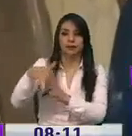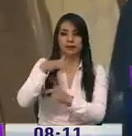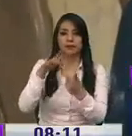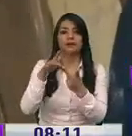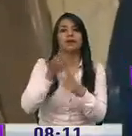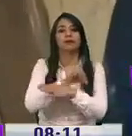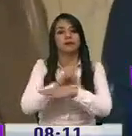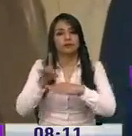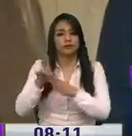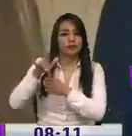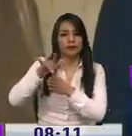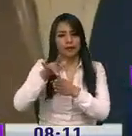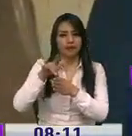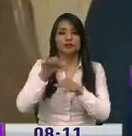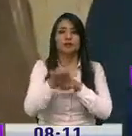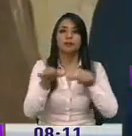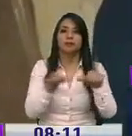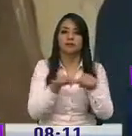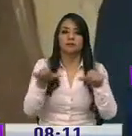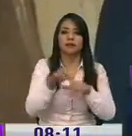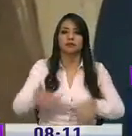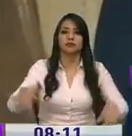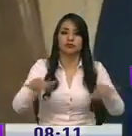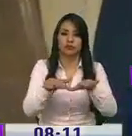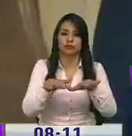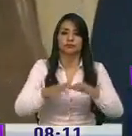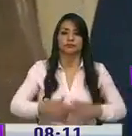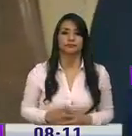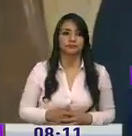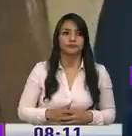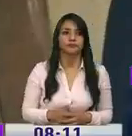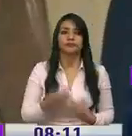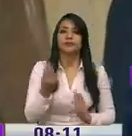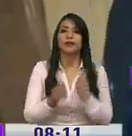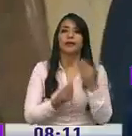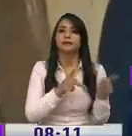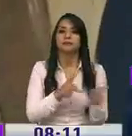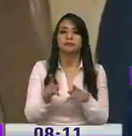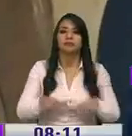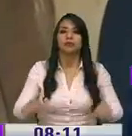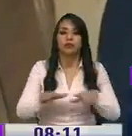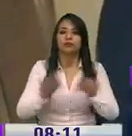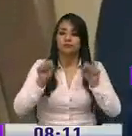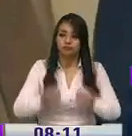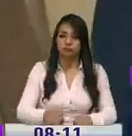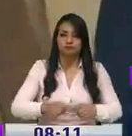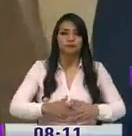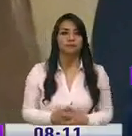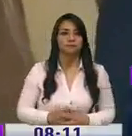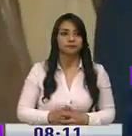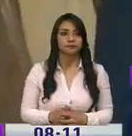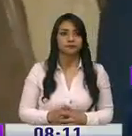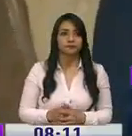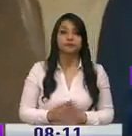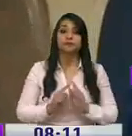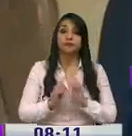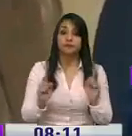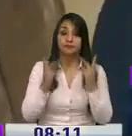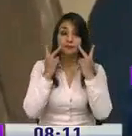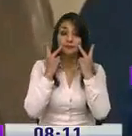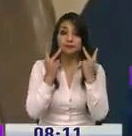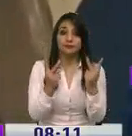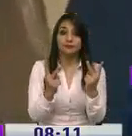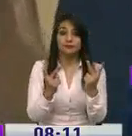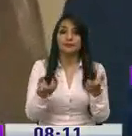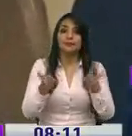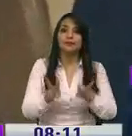administración sean algo de metropolitano para determinar las acciones que vamos a hacer en el sitio hay que tener una cosa sí nosotros podemos ver también